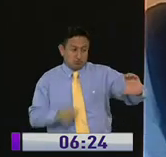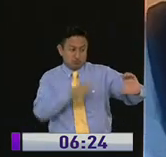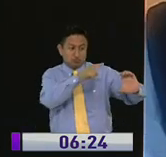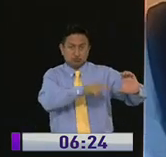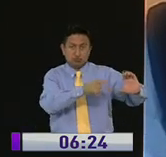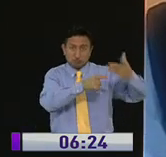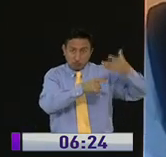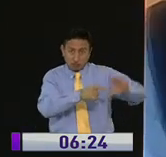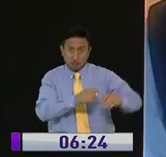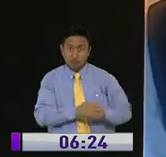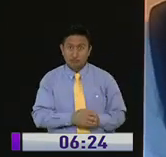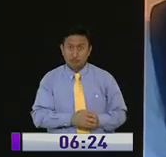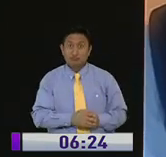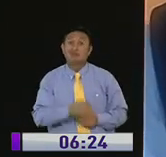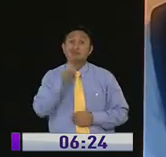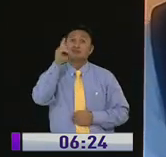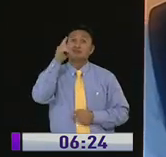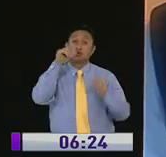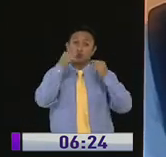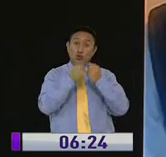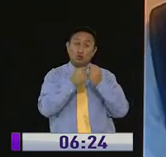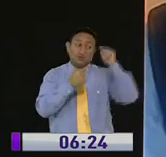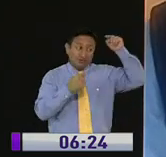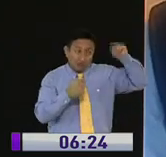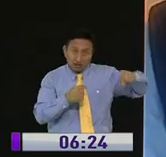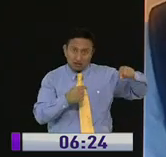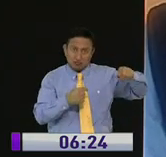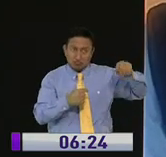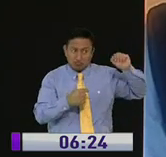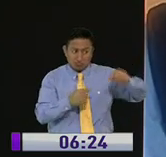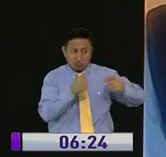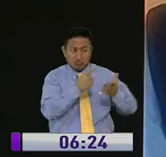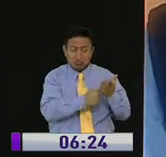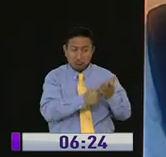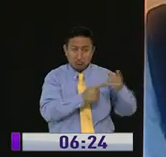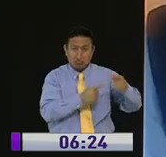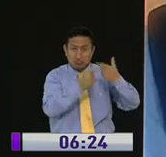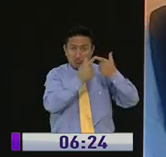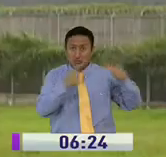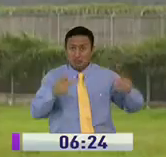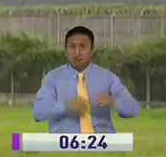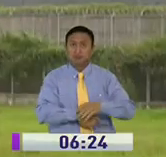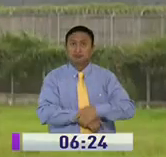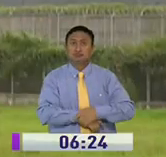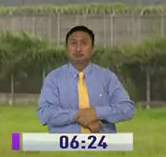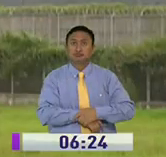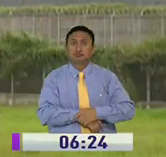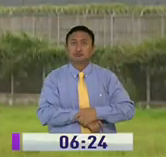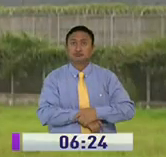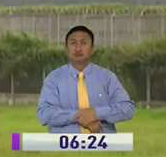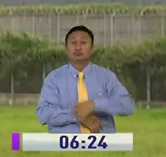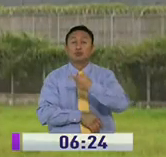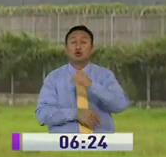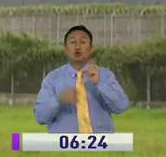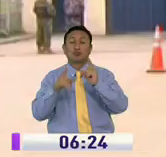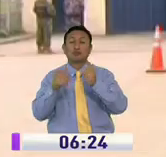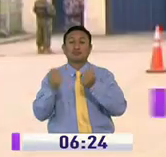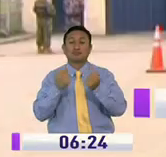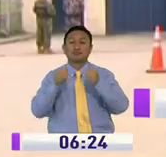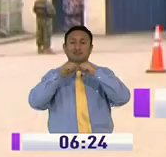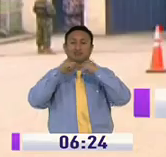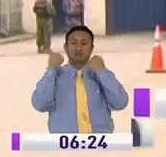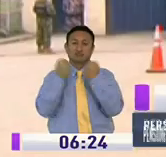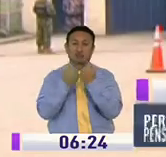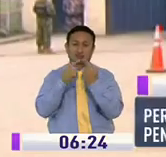en muchas de las cárceles, entonces se podría dar prioridad para que esas carpetas salgan. Cambios en el sistema penitenciario que podría